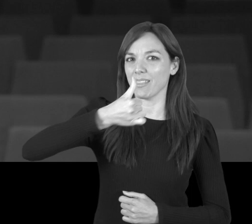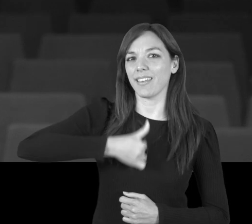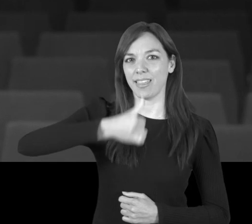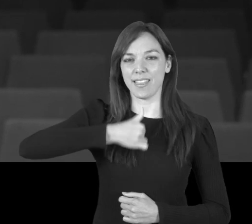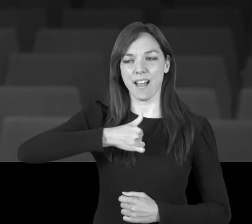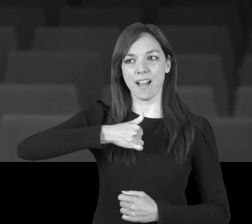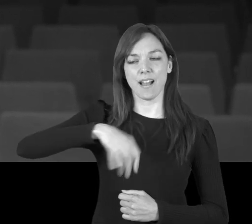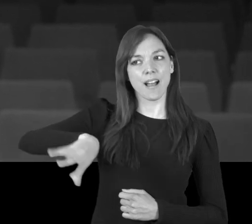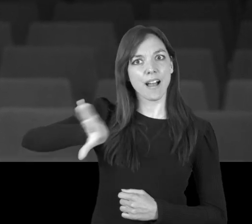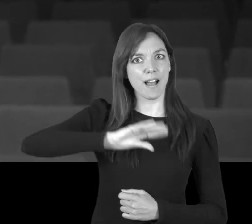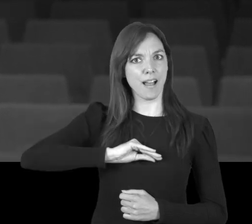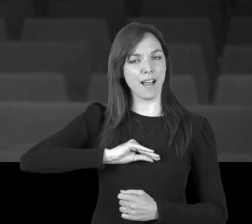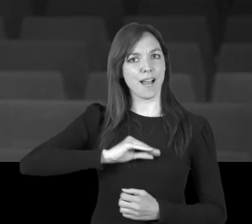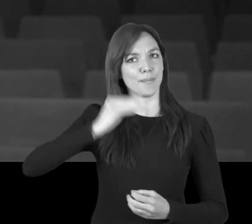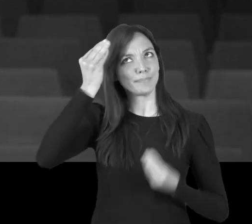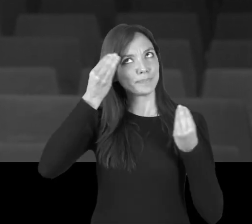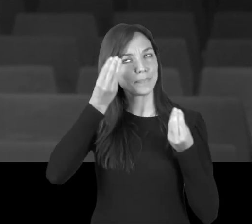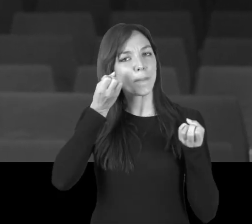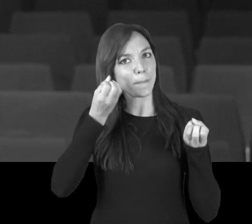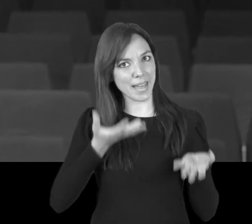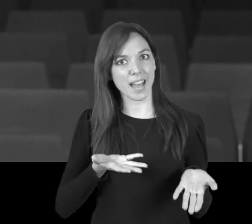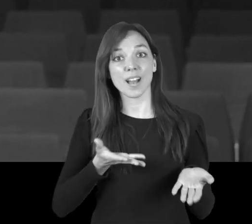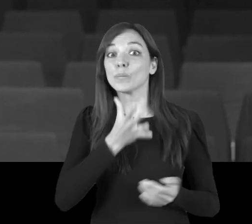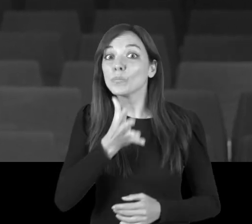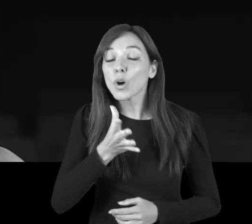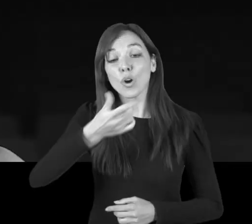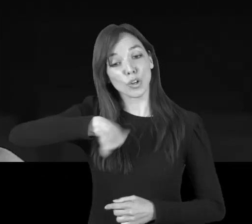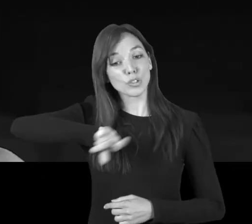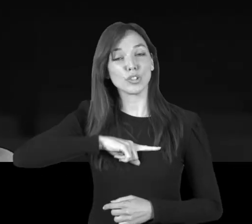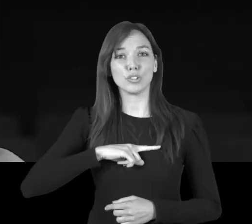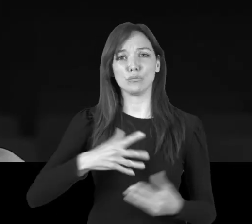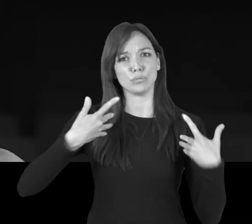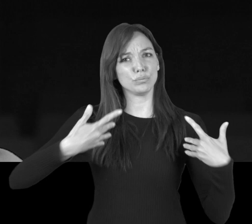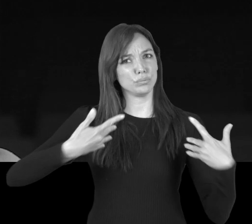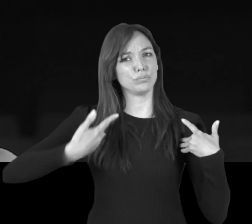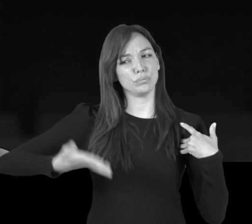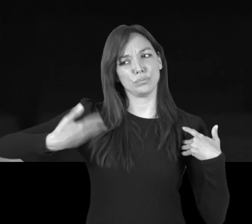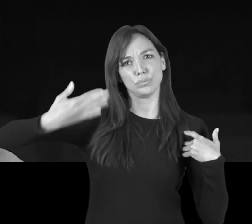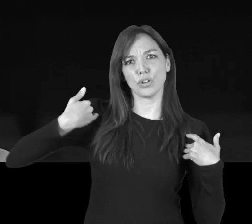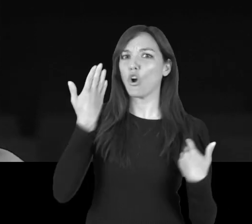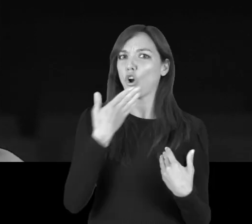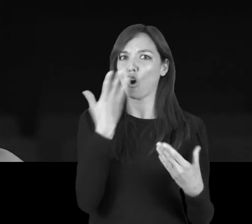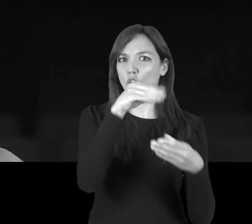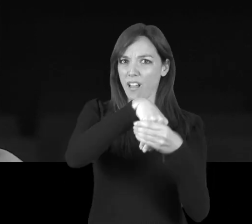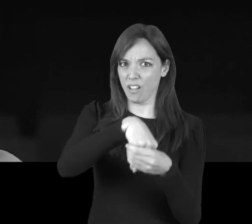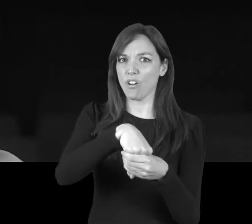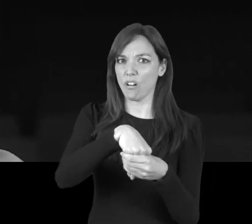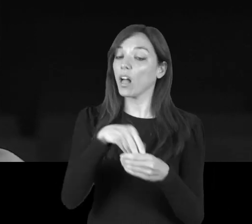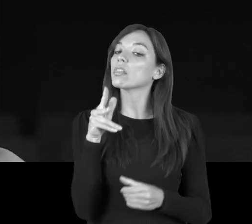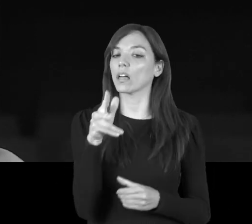que tenga paciencia con la cabeza fría. Nosotros hemos pasado mal en los